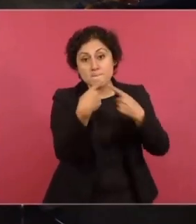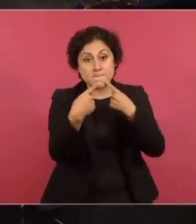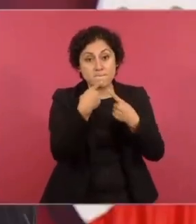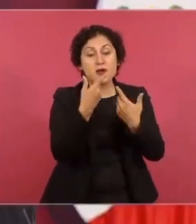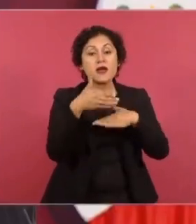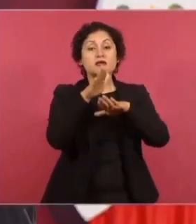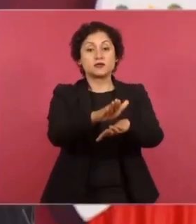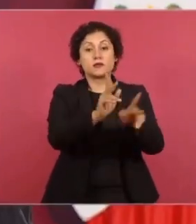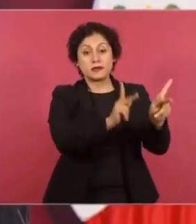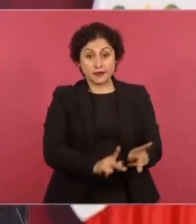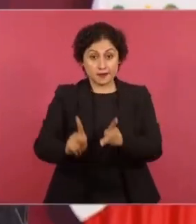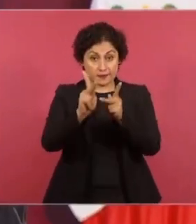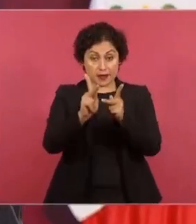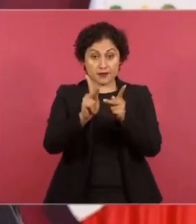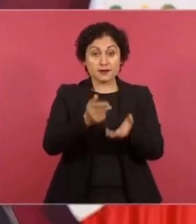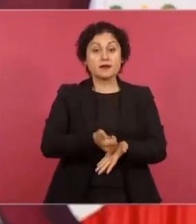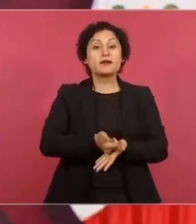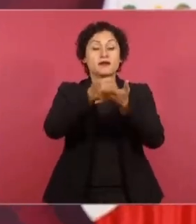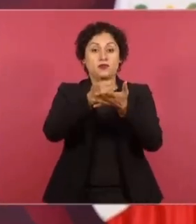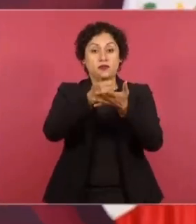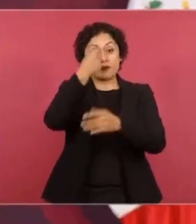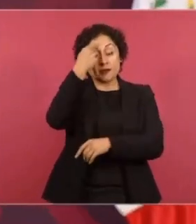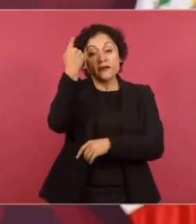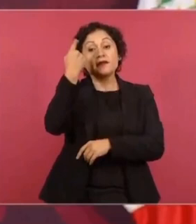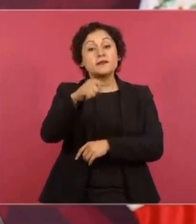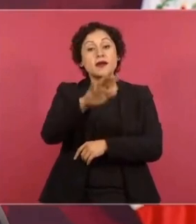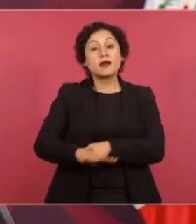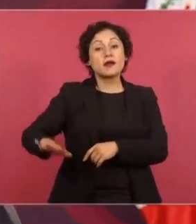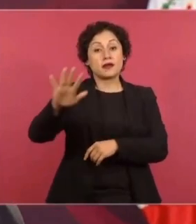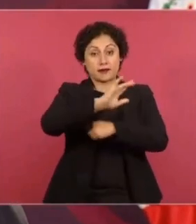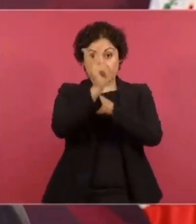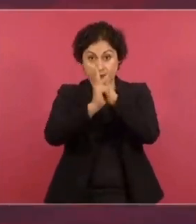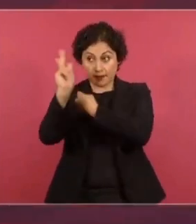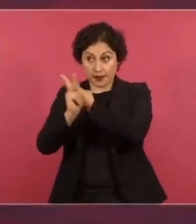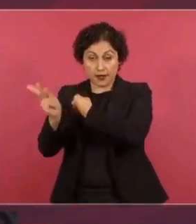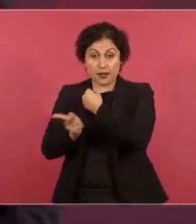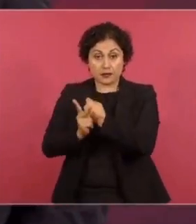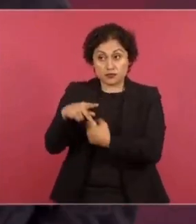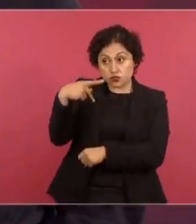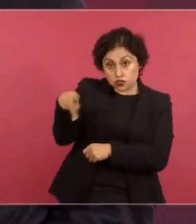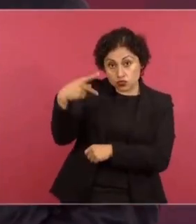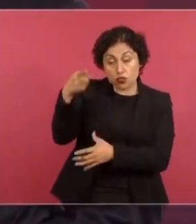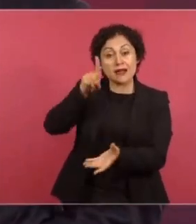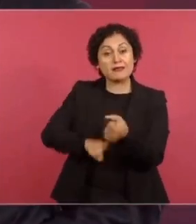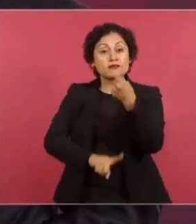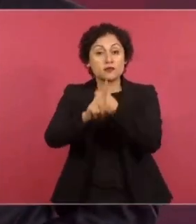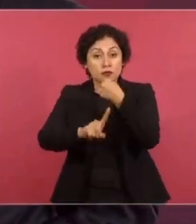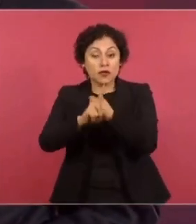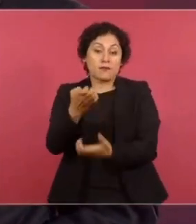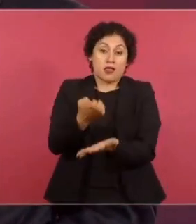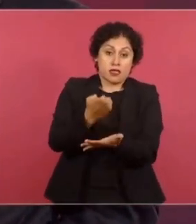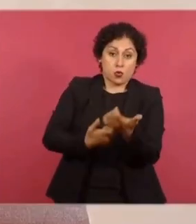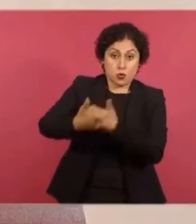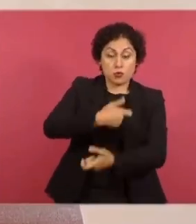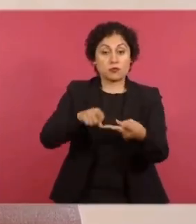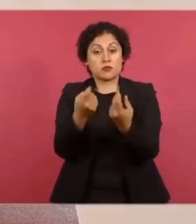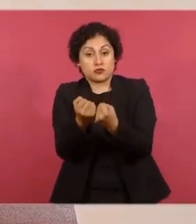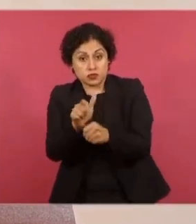apoyo a países que por problemas económicos, sociales, políticos,